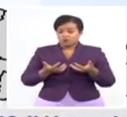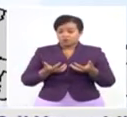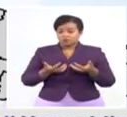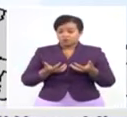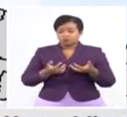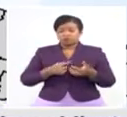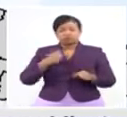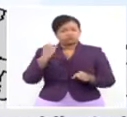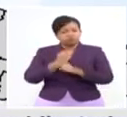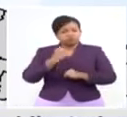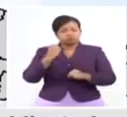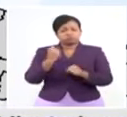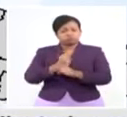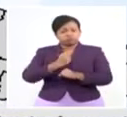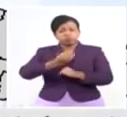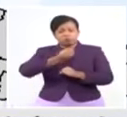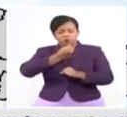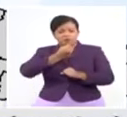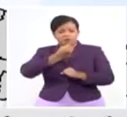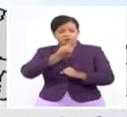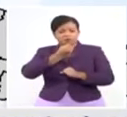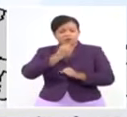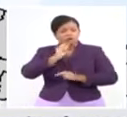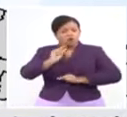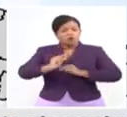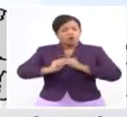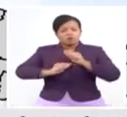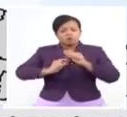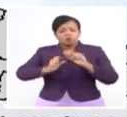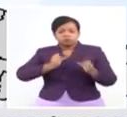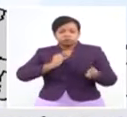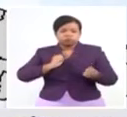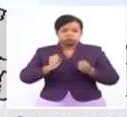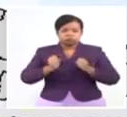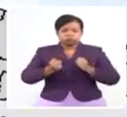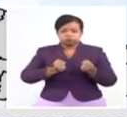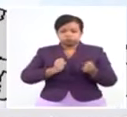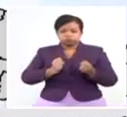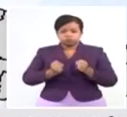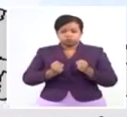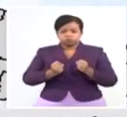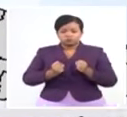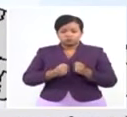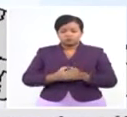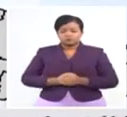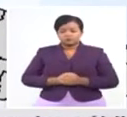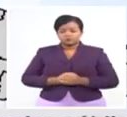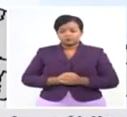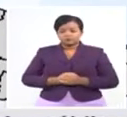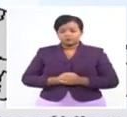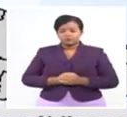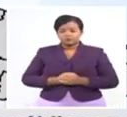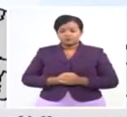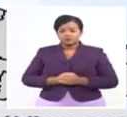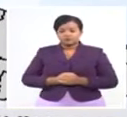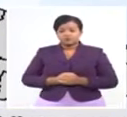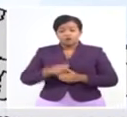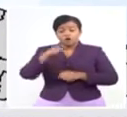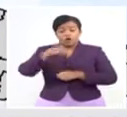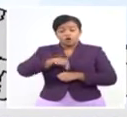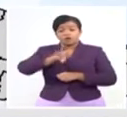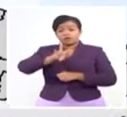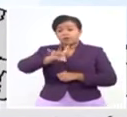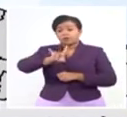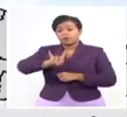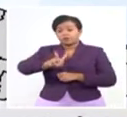trabajando para lograr el control de la elevada transmisión que presentó y todavía tiene, 392, y la provincia